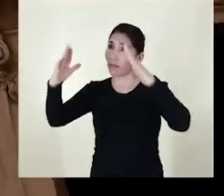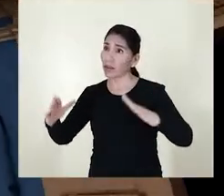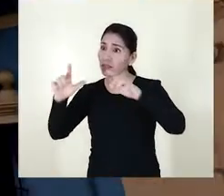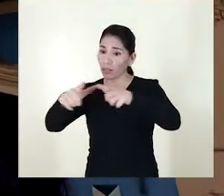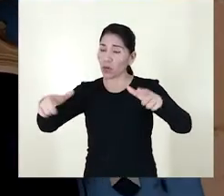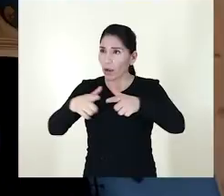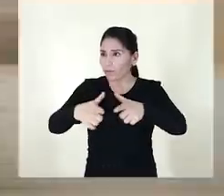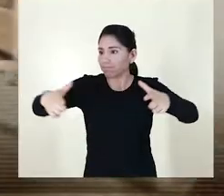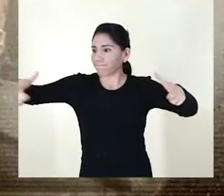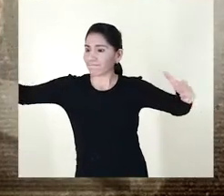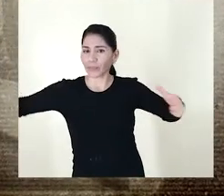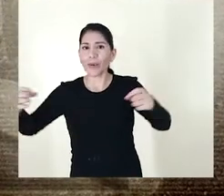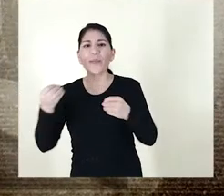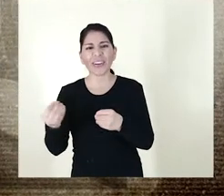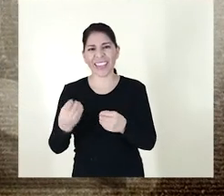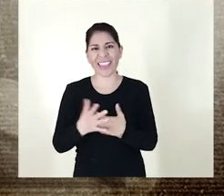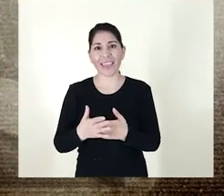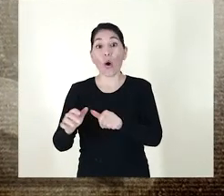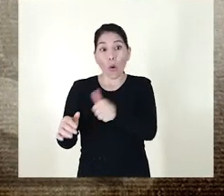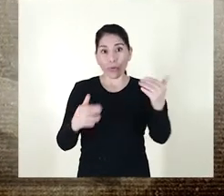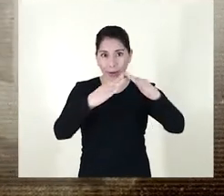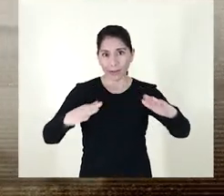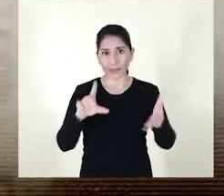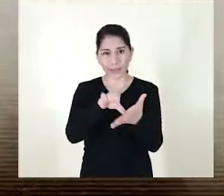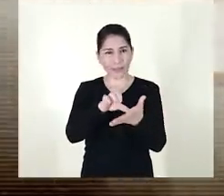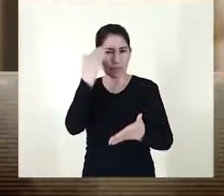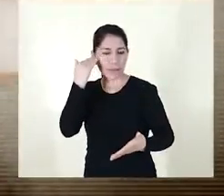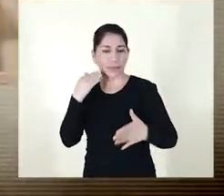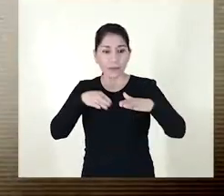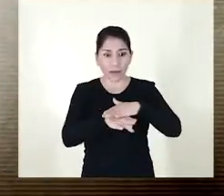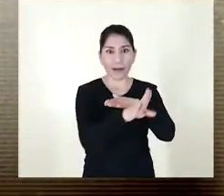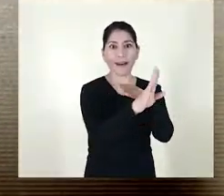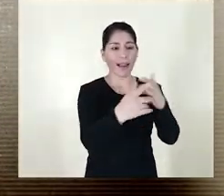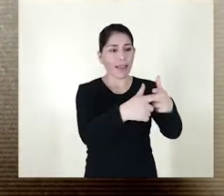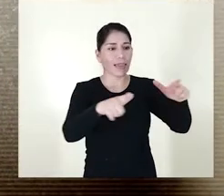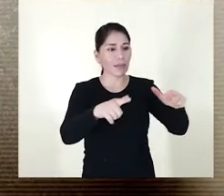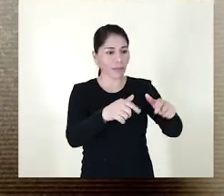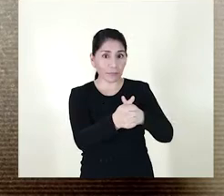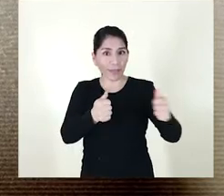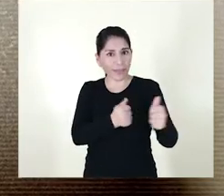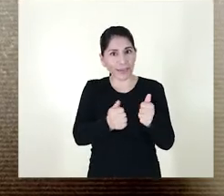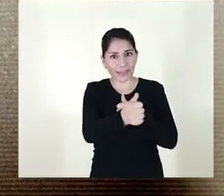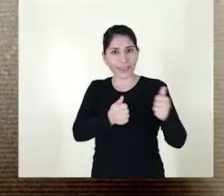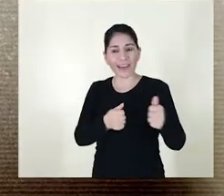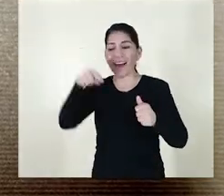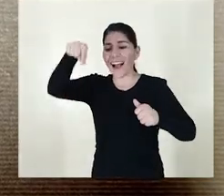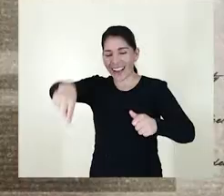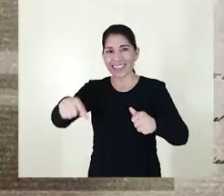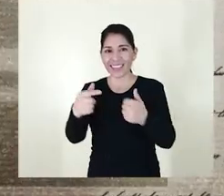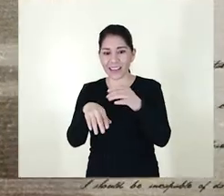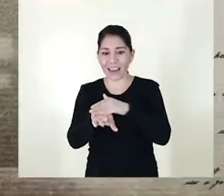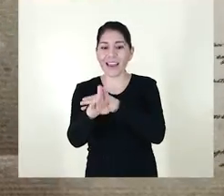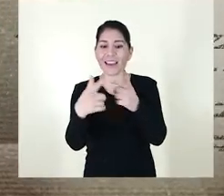más extensas de la ciudad. Y esto se debe a que, a diferencia de la típica casa limeña, los patios no están colocados uno detrás de otro,